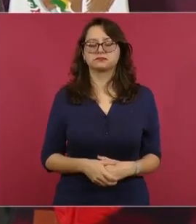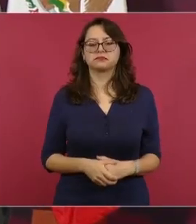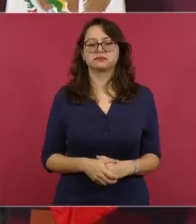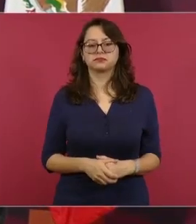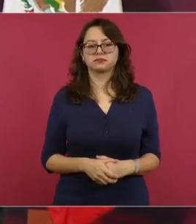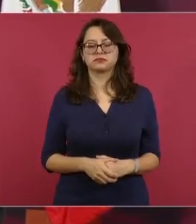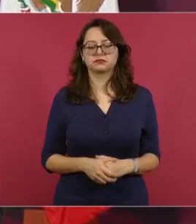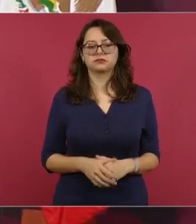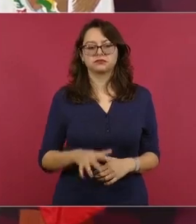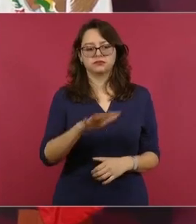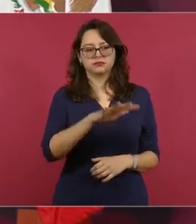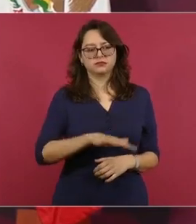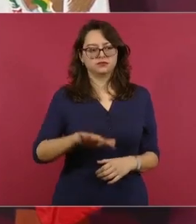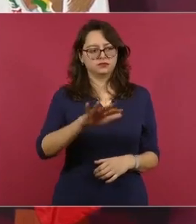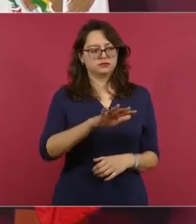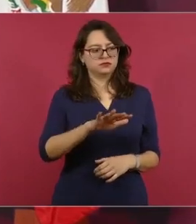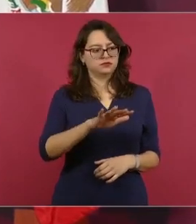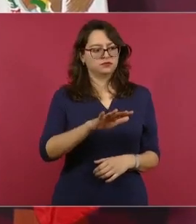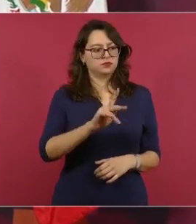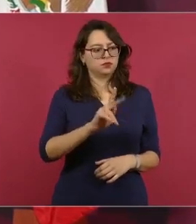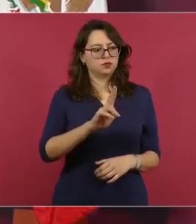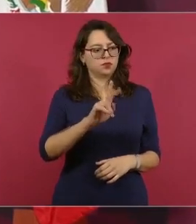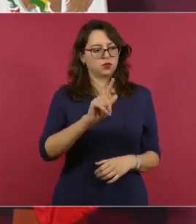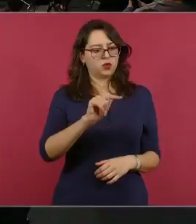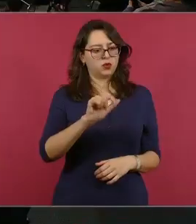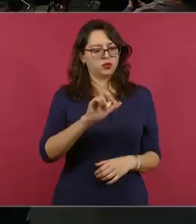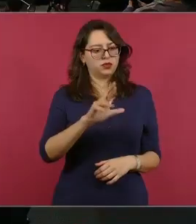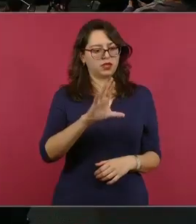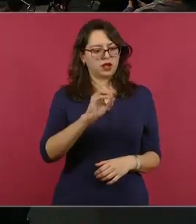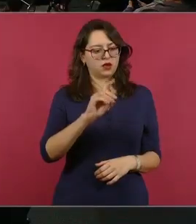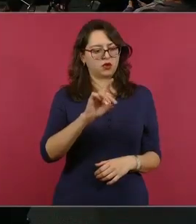es Plutarco ahí, el del RAM, ¿no?